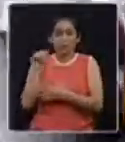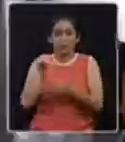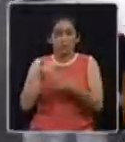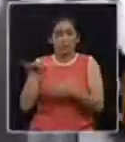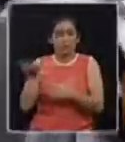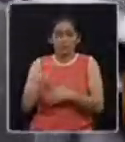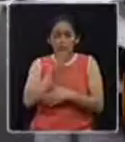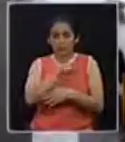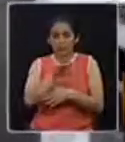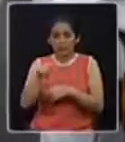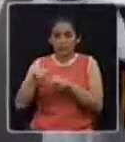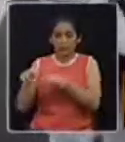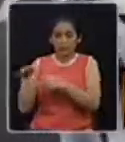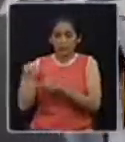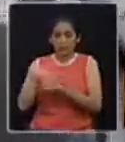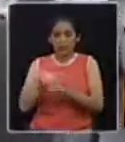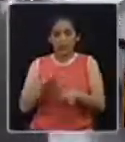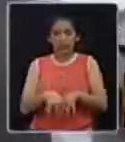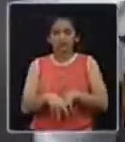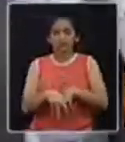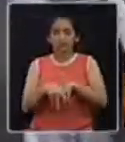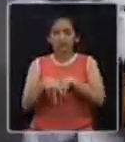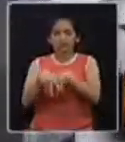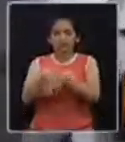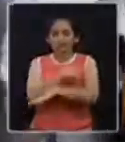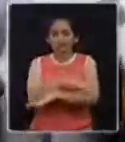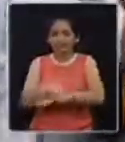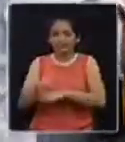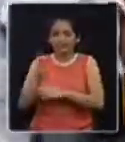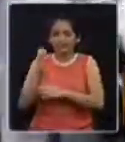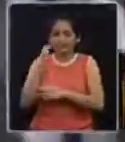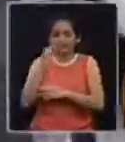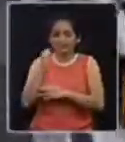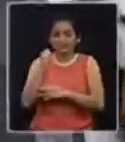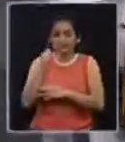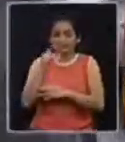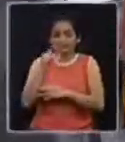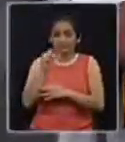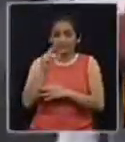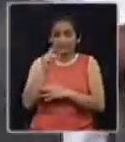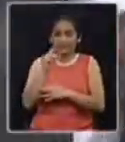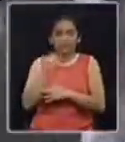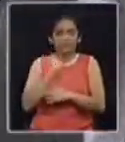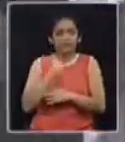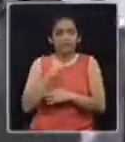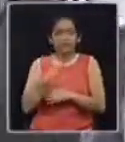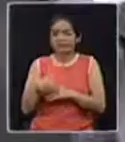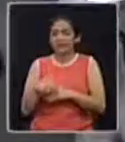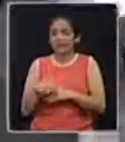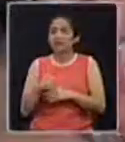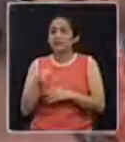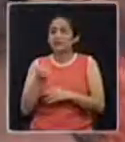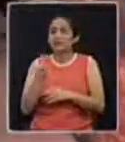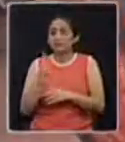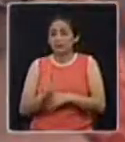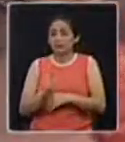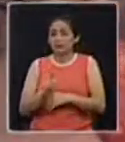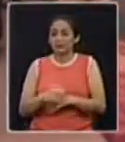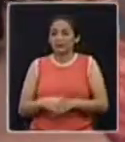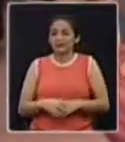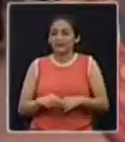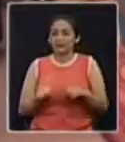del desfile cívico estudiantil que partió desde la avenida de Las Esclusas al sur de Guayaquil. Ah, muy